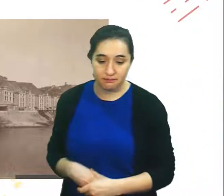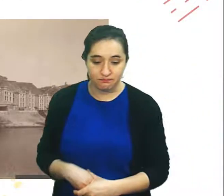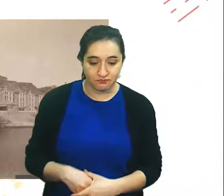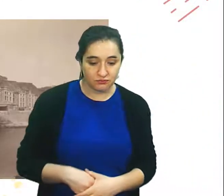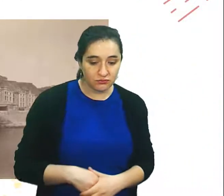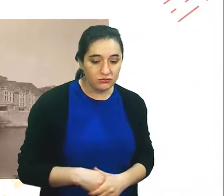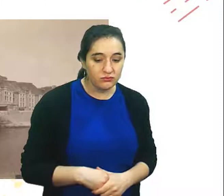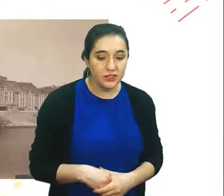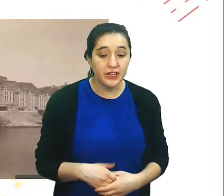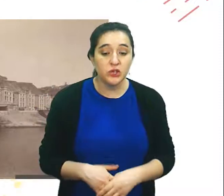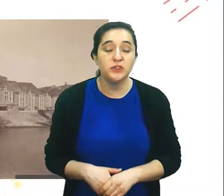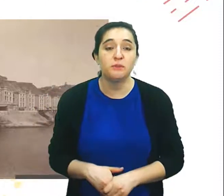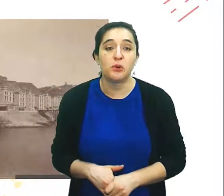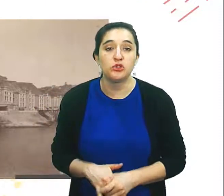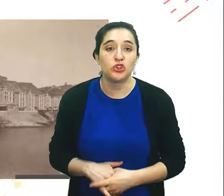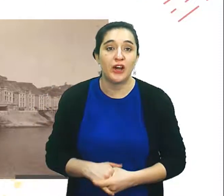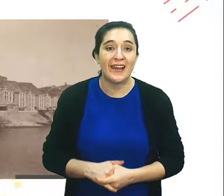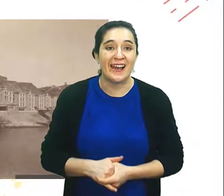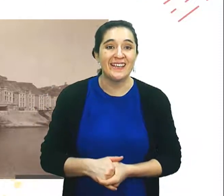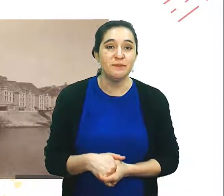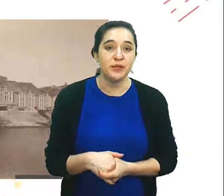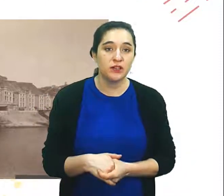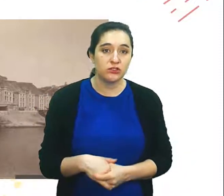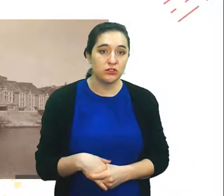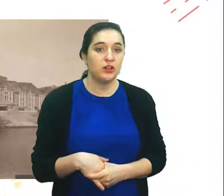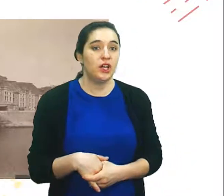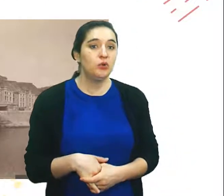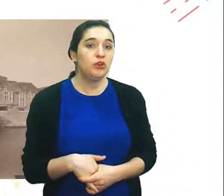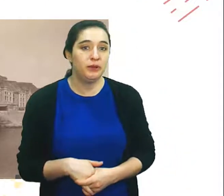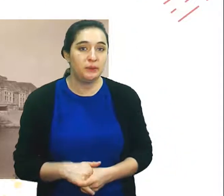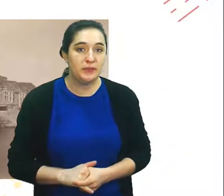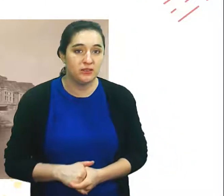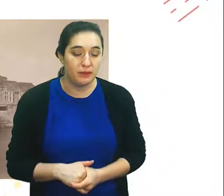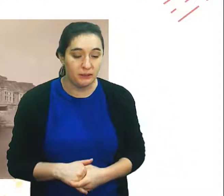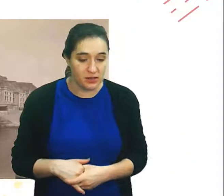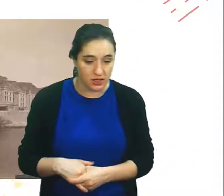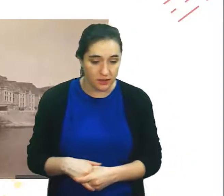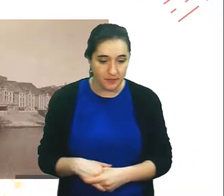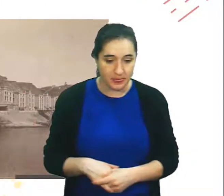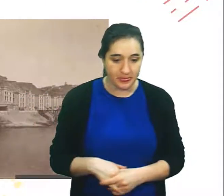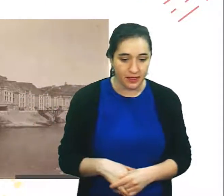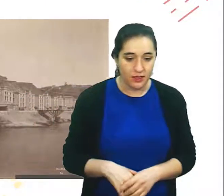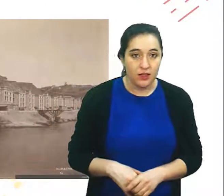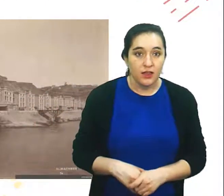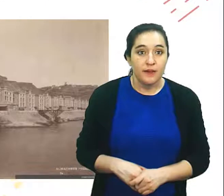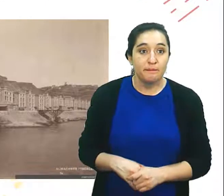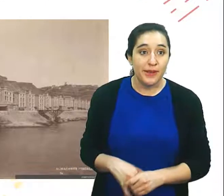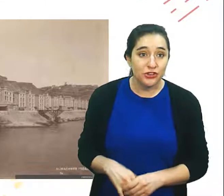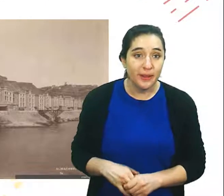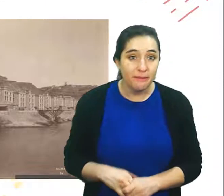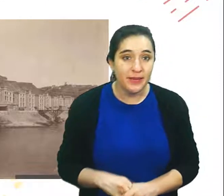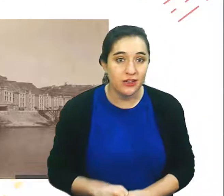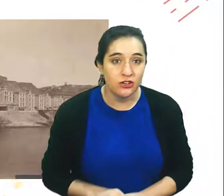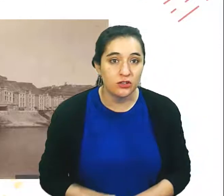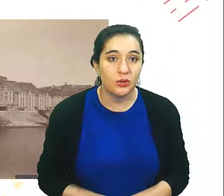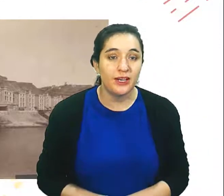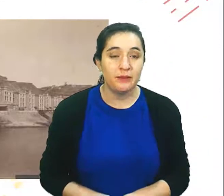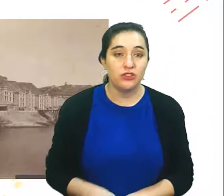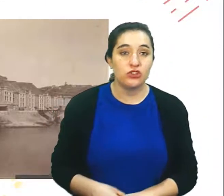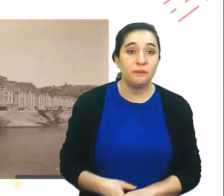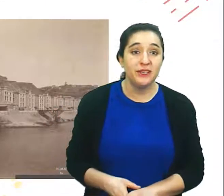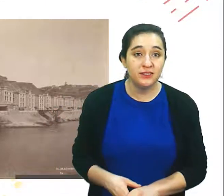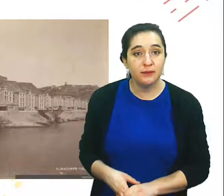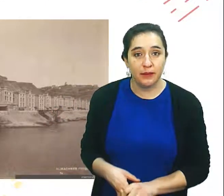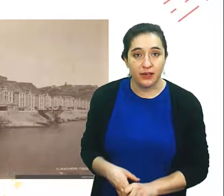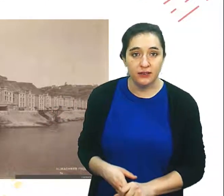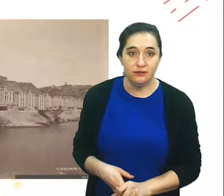afuera. Y hay un impulso a la inmigración europea principalmente. Pero también como